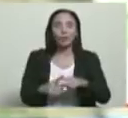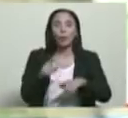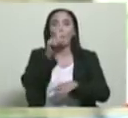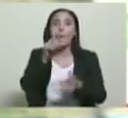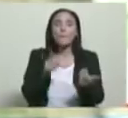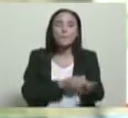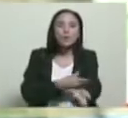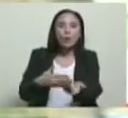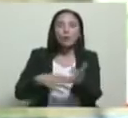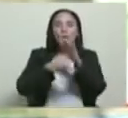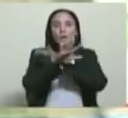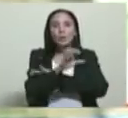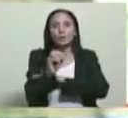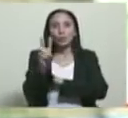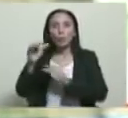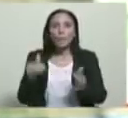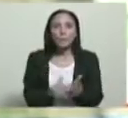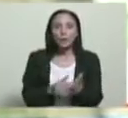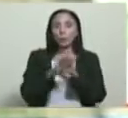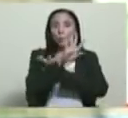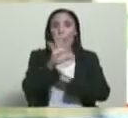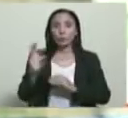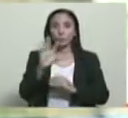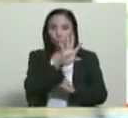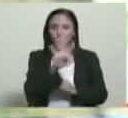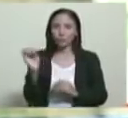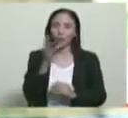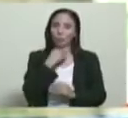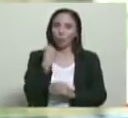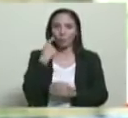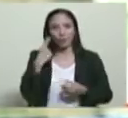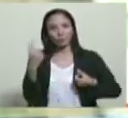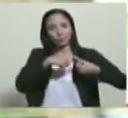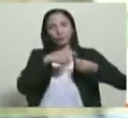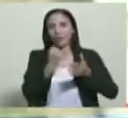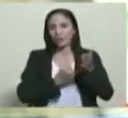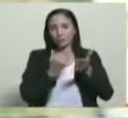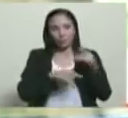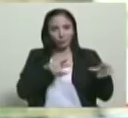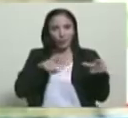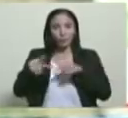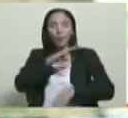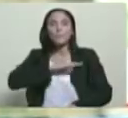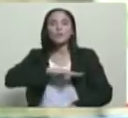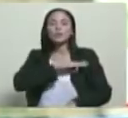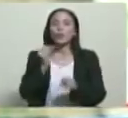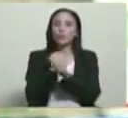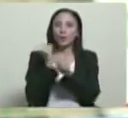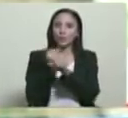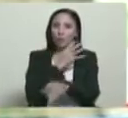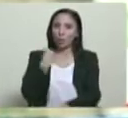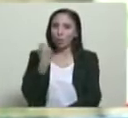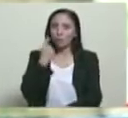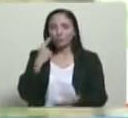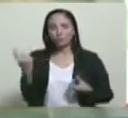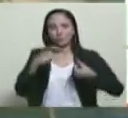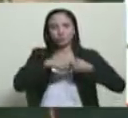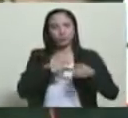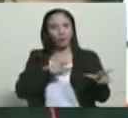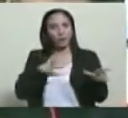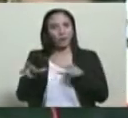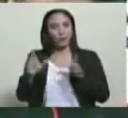1.502.469 jóvenes registrados, inscritos en la gran misión chamba juvenil.